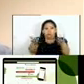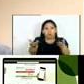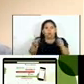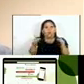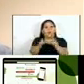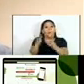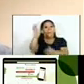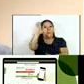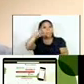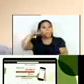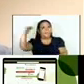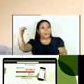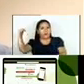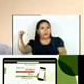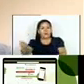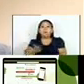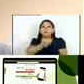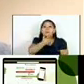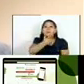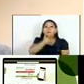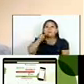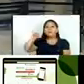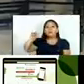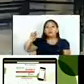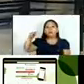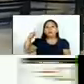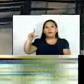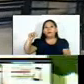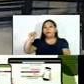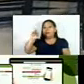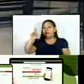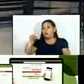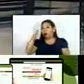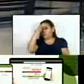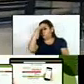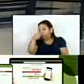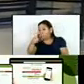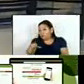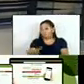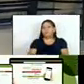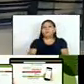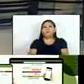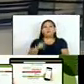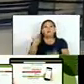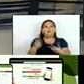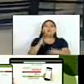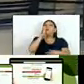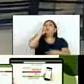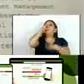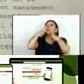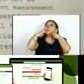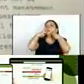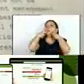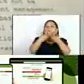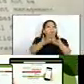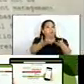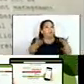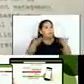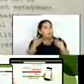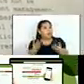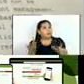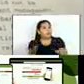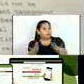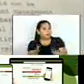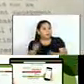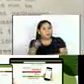es Inglaterra, va a ser de beneficio. Las pruebas PCR negativas se han extendido y no es extraño que ahora